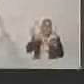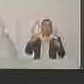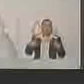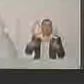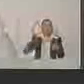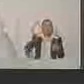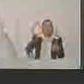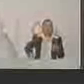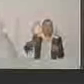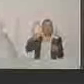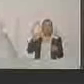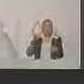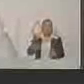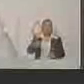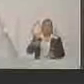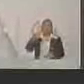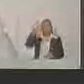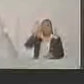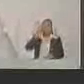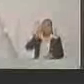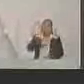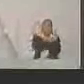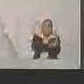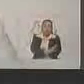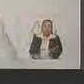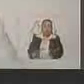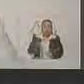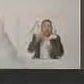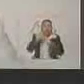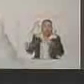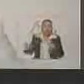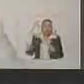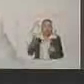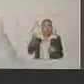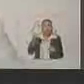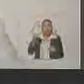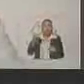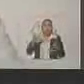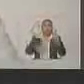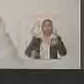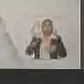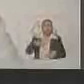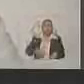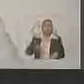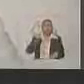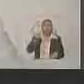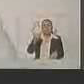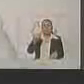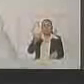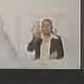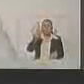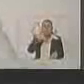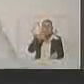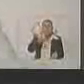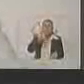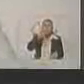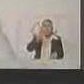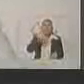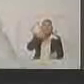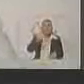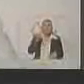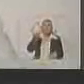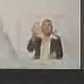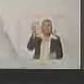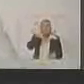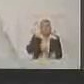delegación completamente diferente y que está cansada de tanta promesa y de tanto